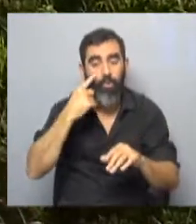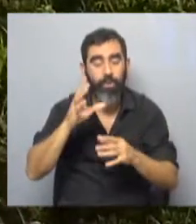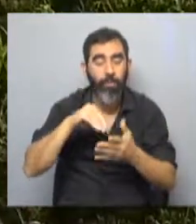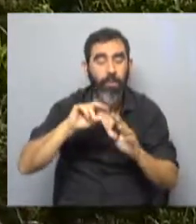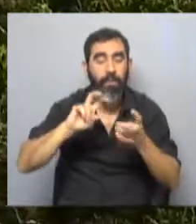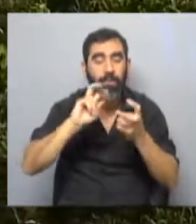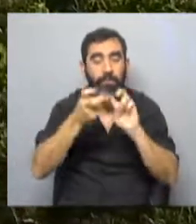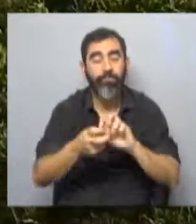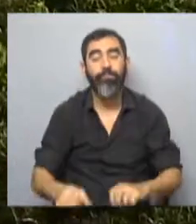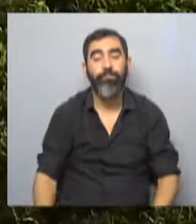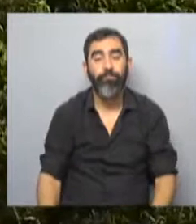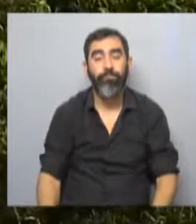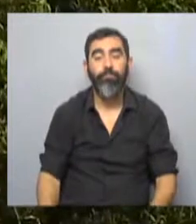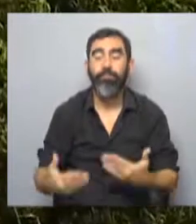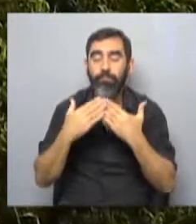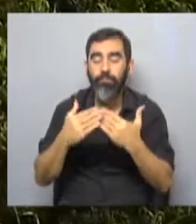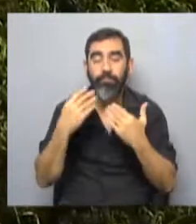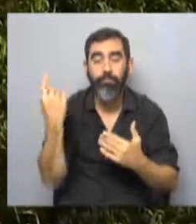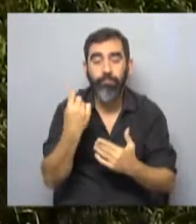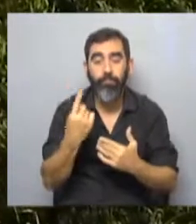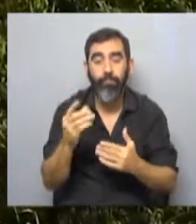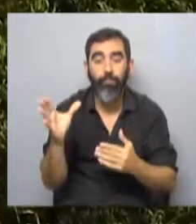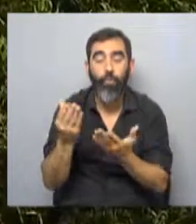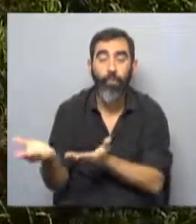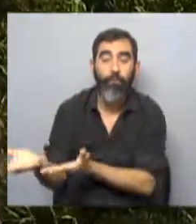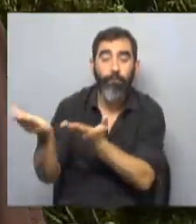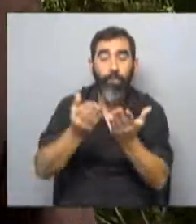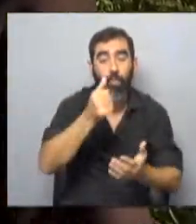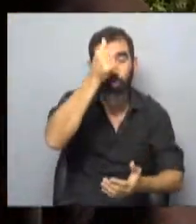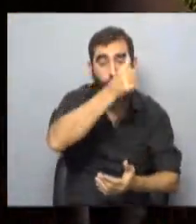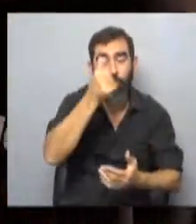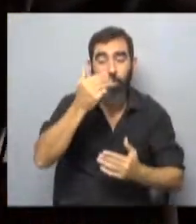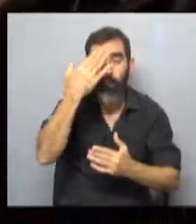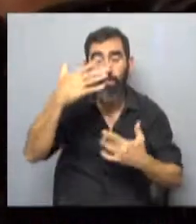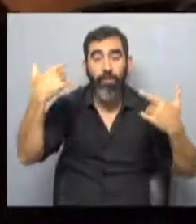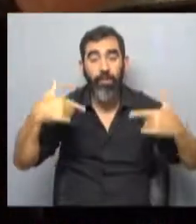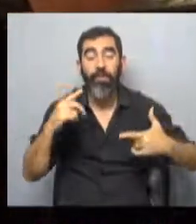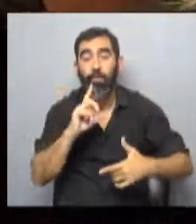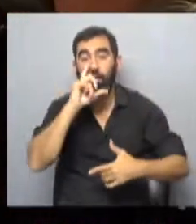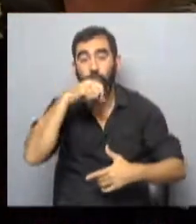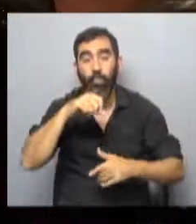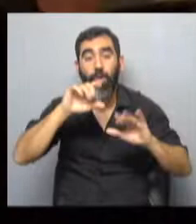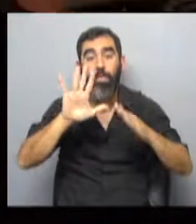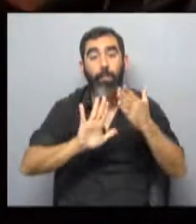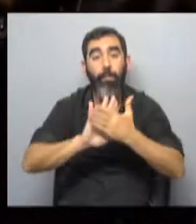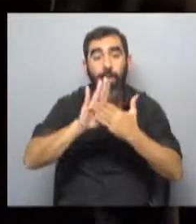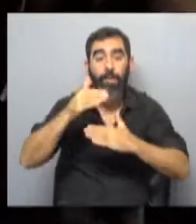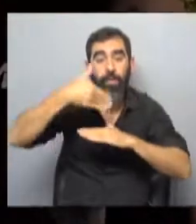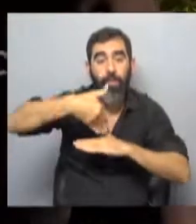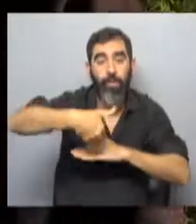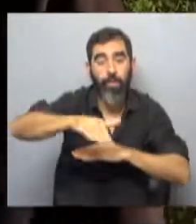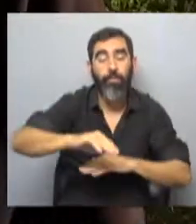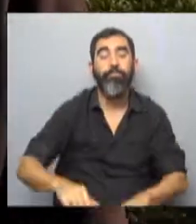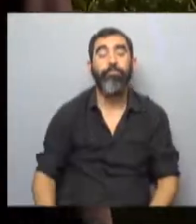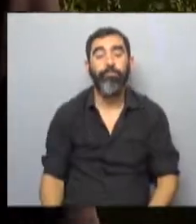sobre el reciclaje porque invernáculos muchas gracias por estos minutos y bueno todos invitados el domingo explanada en la intendencia de montevideo desde las 10 de la mañana no más